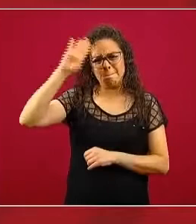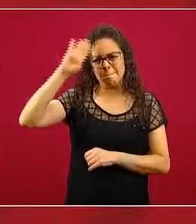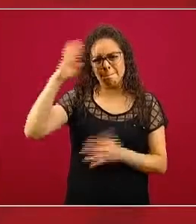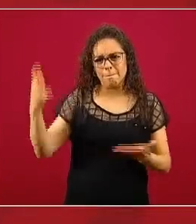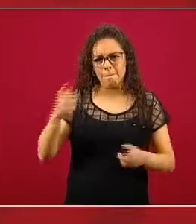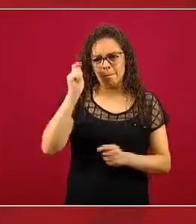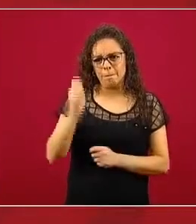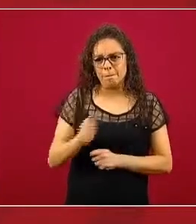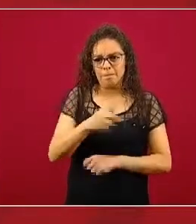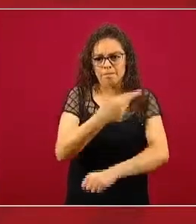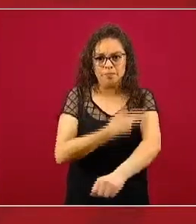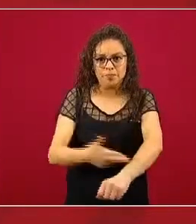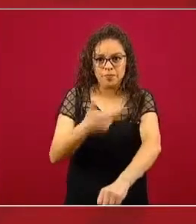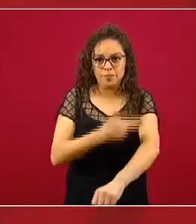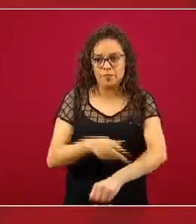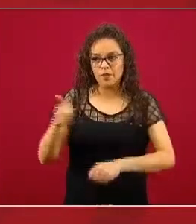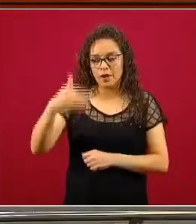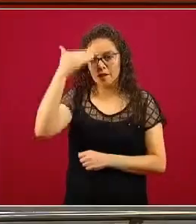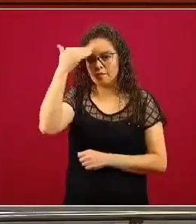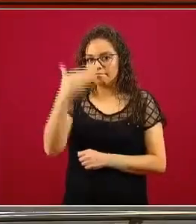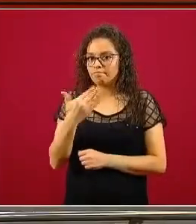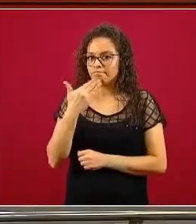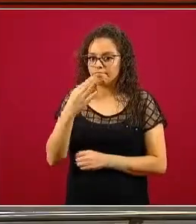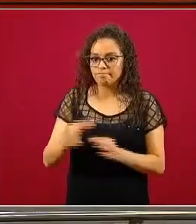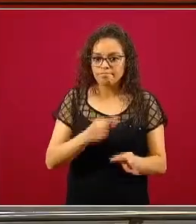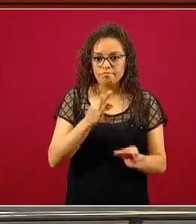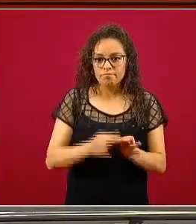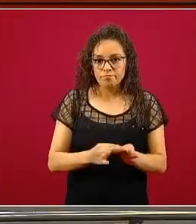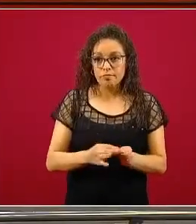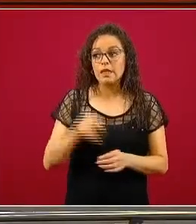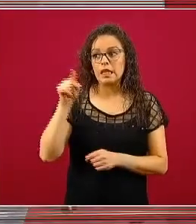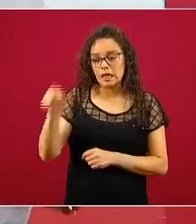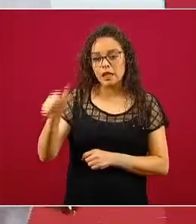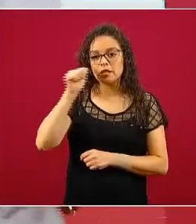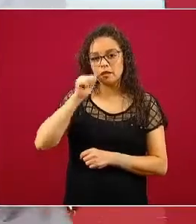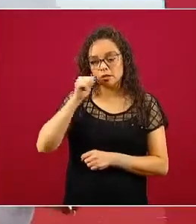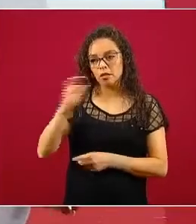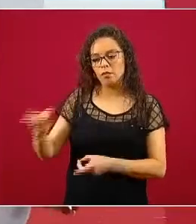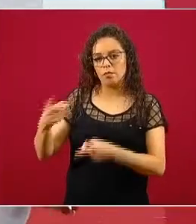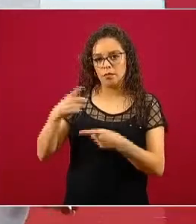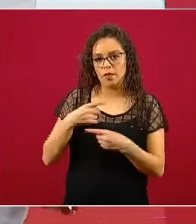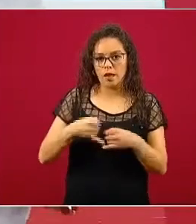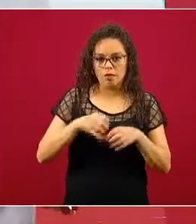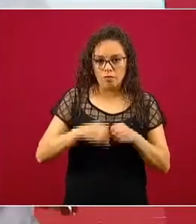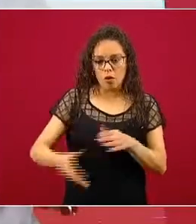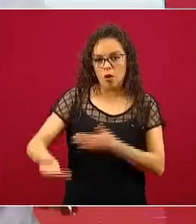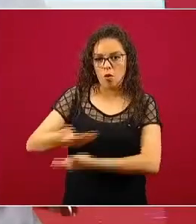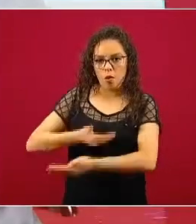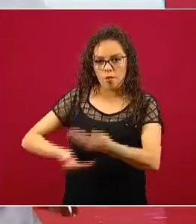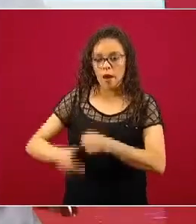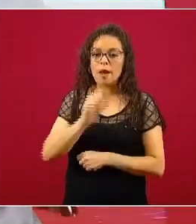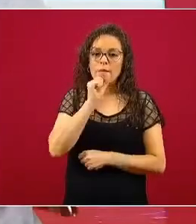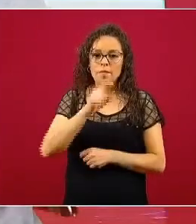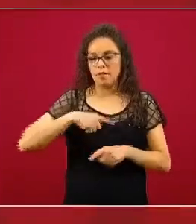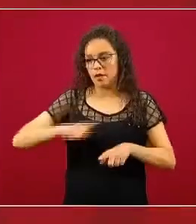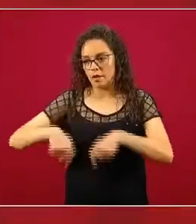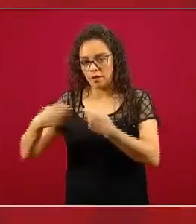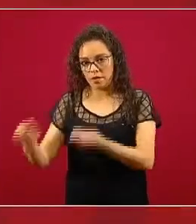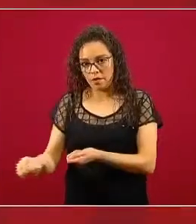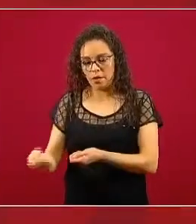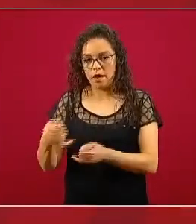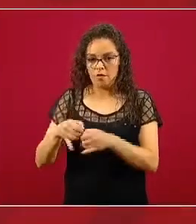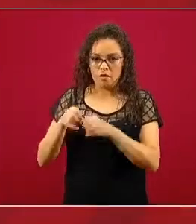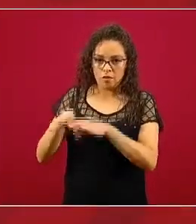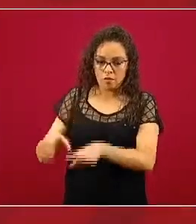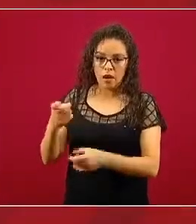y es sumamente proactiva, y ha estado, y ella nos comparte informes, nosotros le compartimos también información, y se mantiene